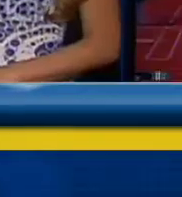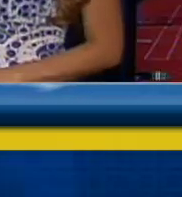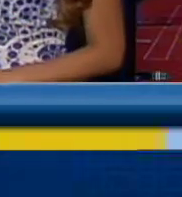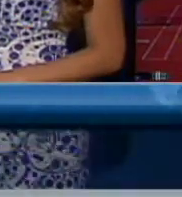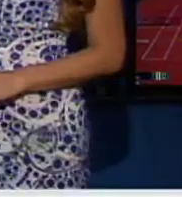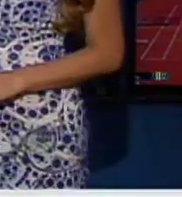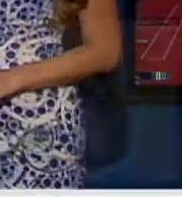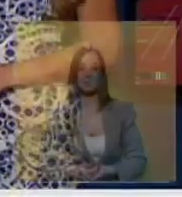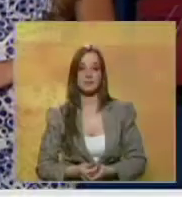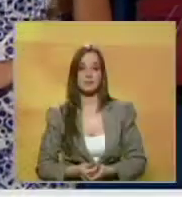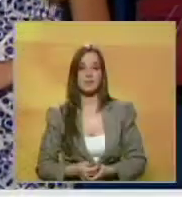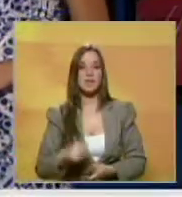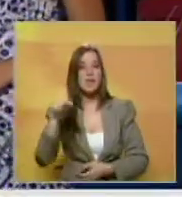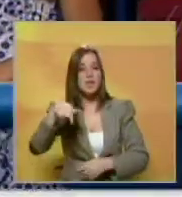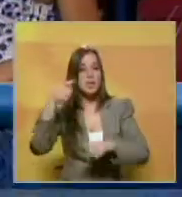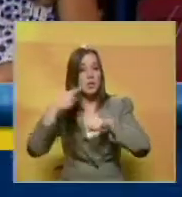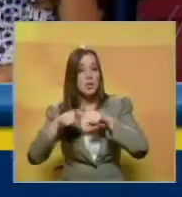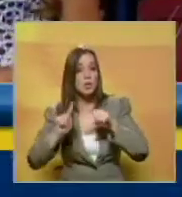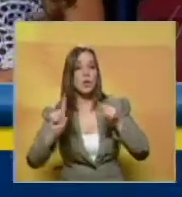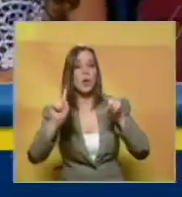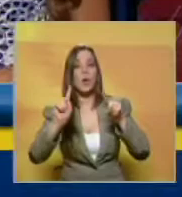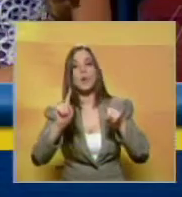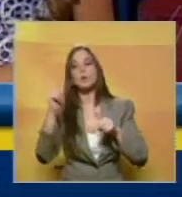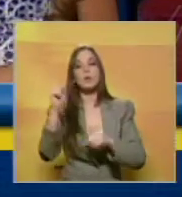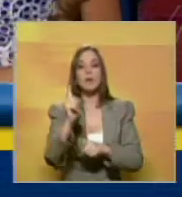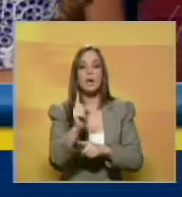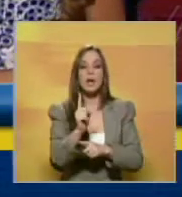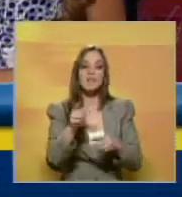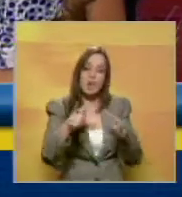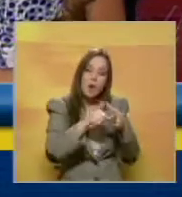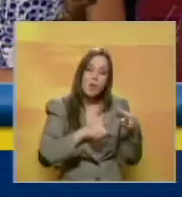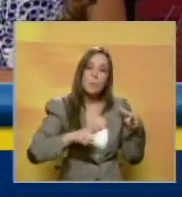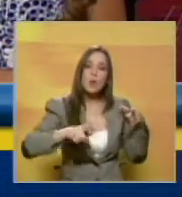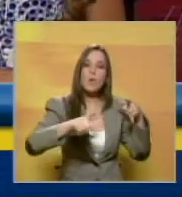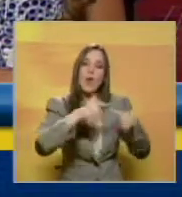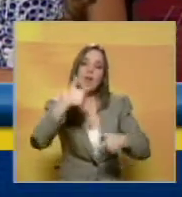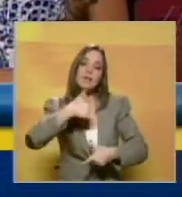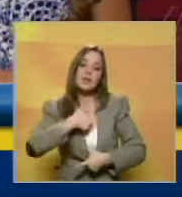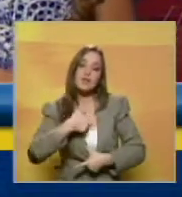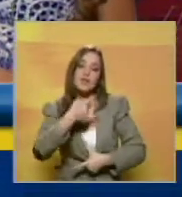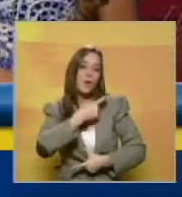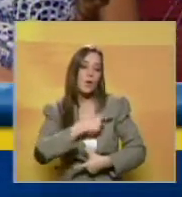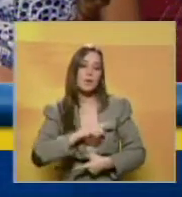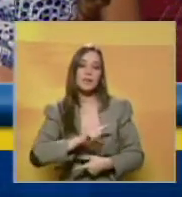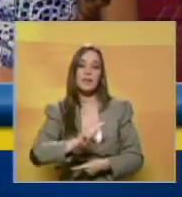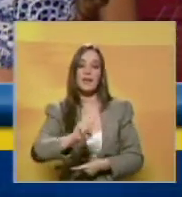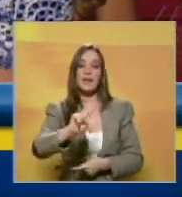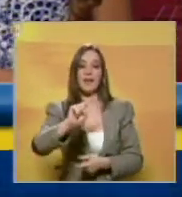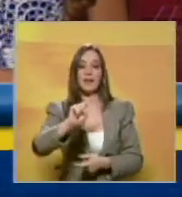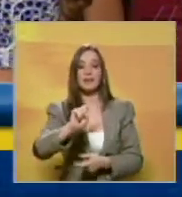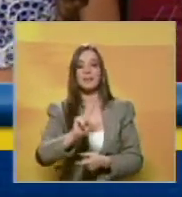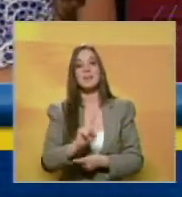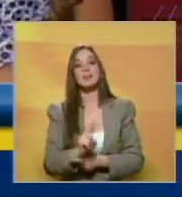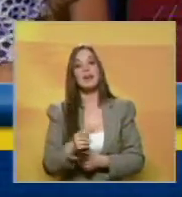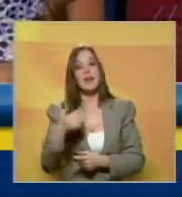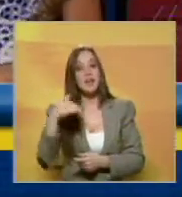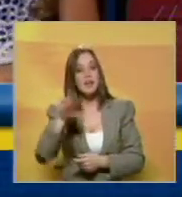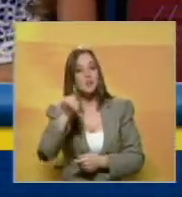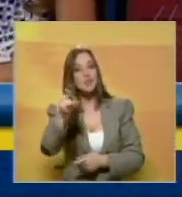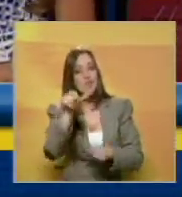Y ahora otro ocupe el lugar que yo tenía,